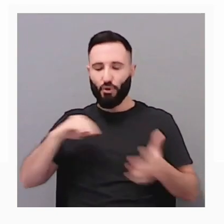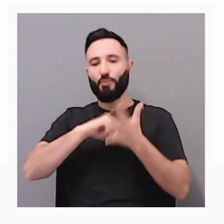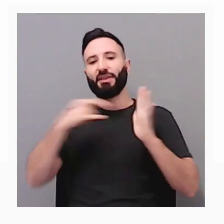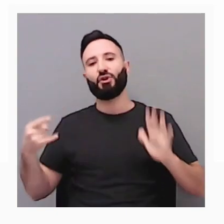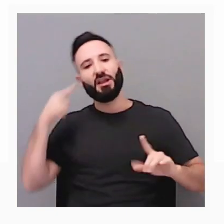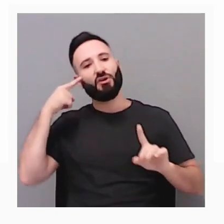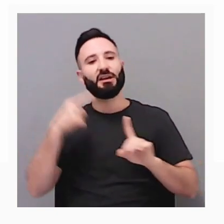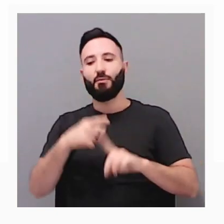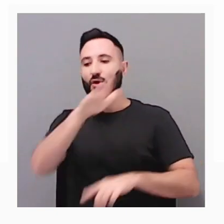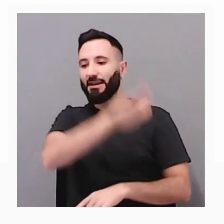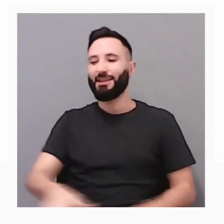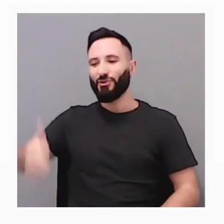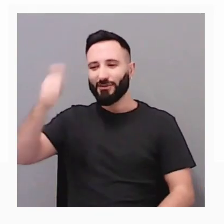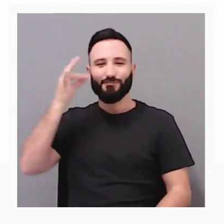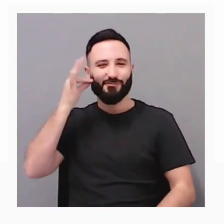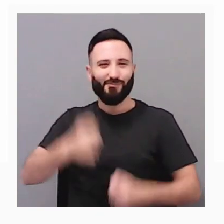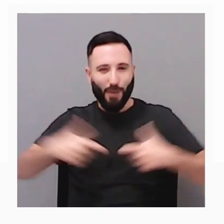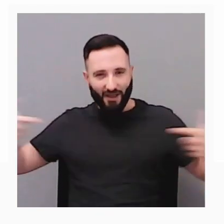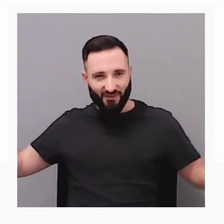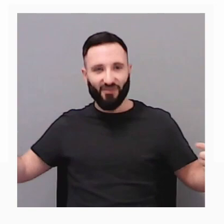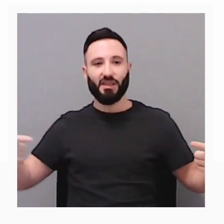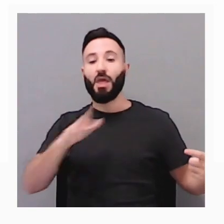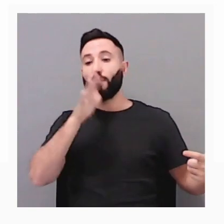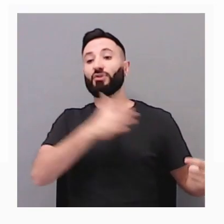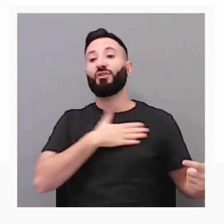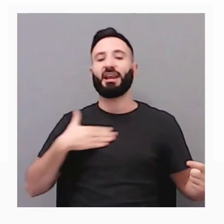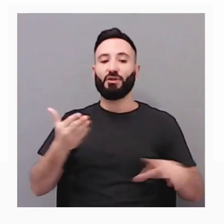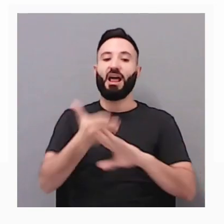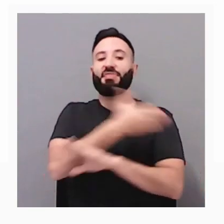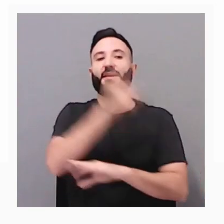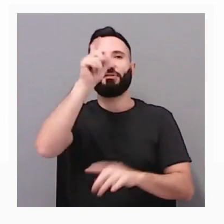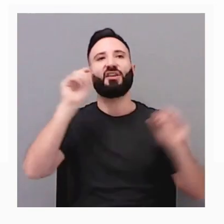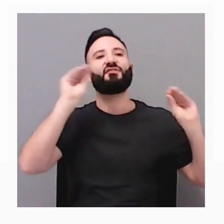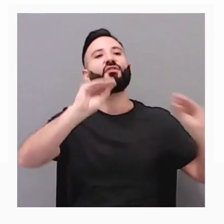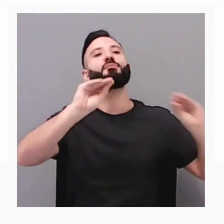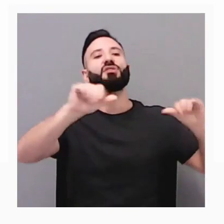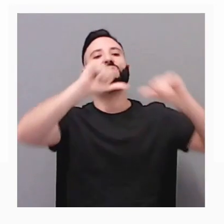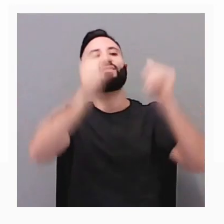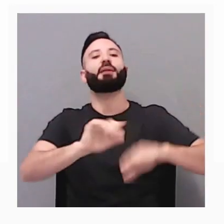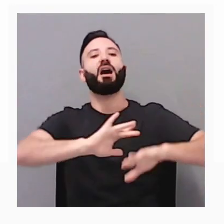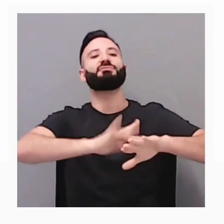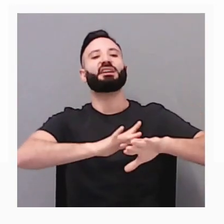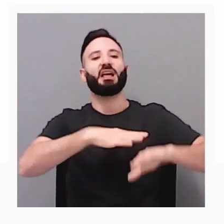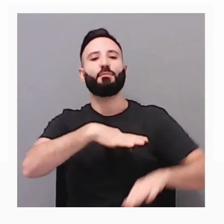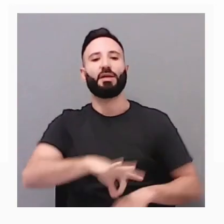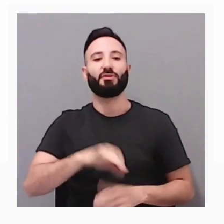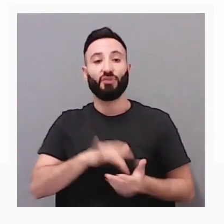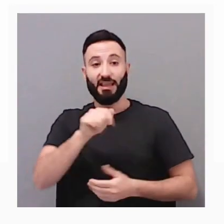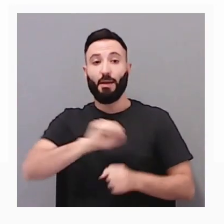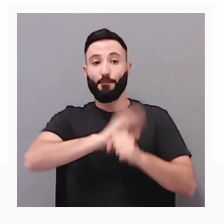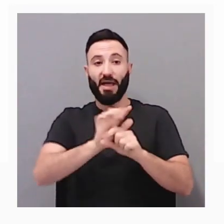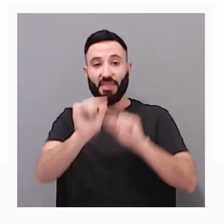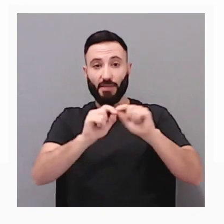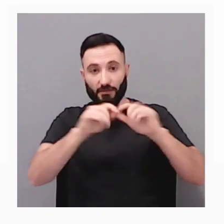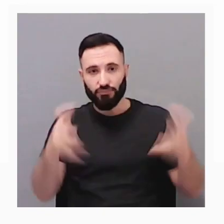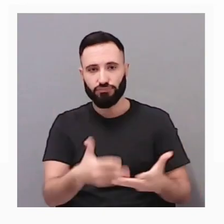llegar a más niños y niñas. Y para esto tenemos que formar a sus profesores, pero podemos hacerlo de manera digital. Ya lo hemos visto en pandemia. Sí que es cierto que